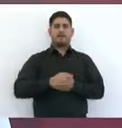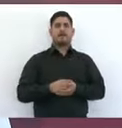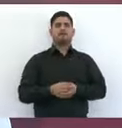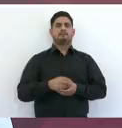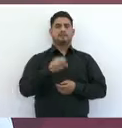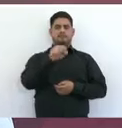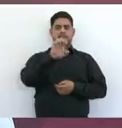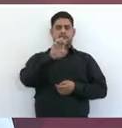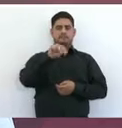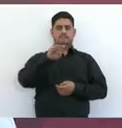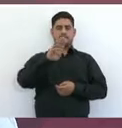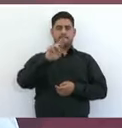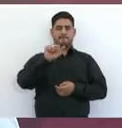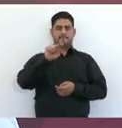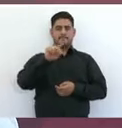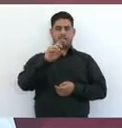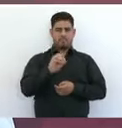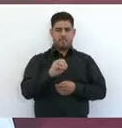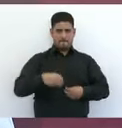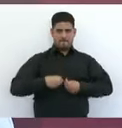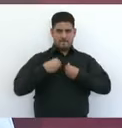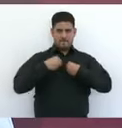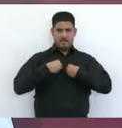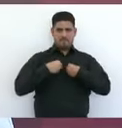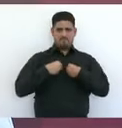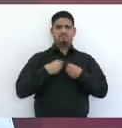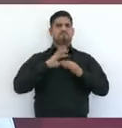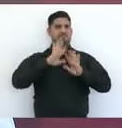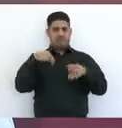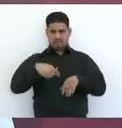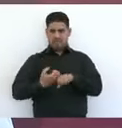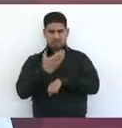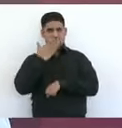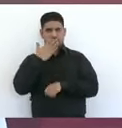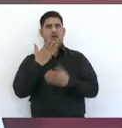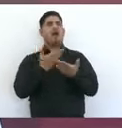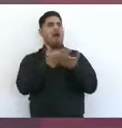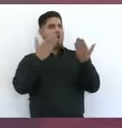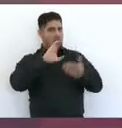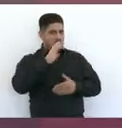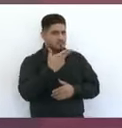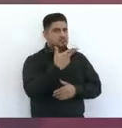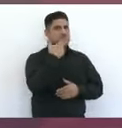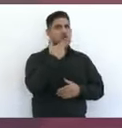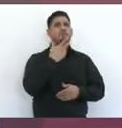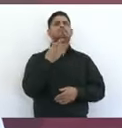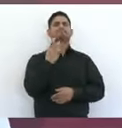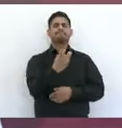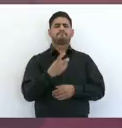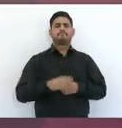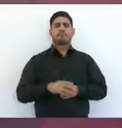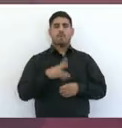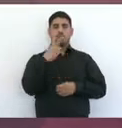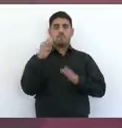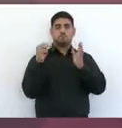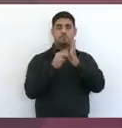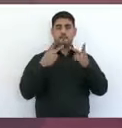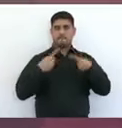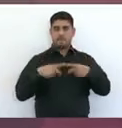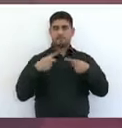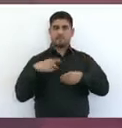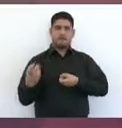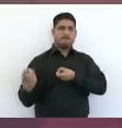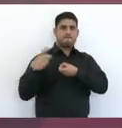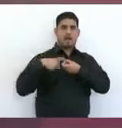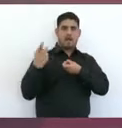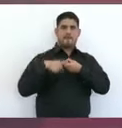en Sonora y se aumentó en Chihuahua. Aquí destaco que se están incorporando 2.000 beneficiarios más